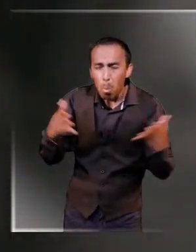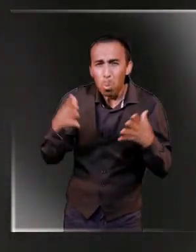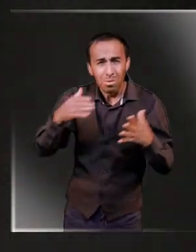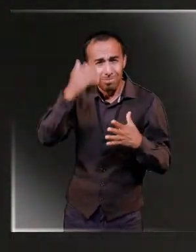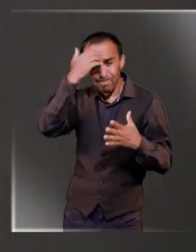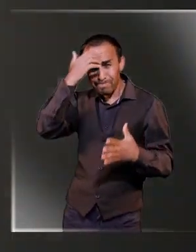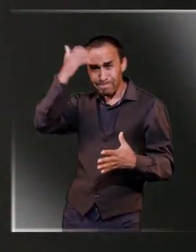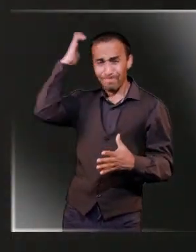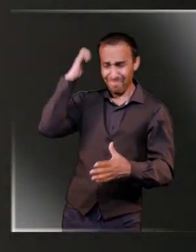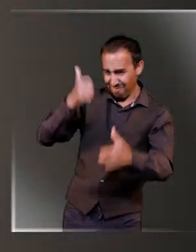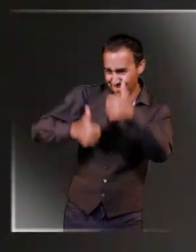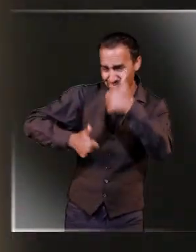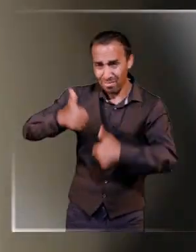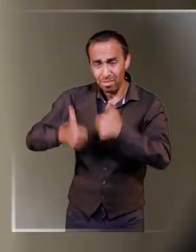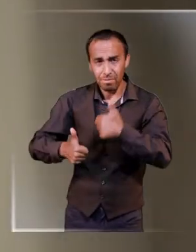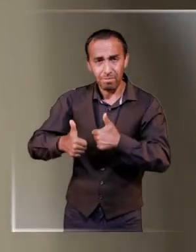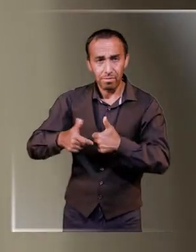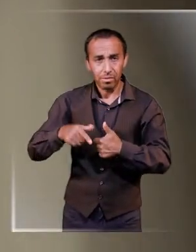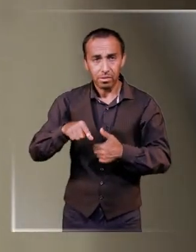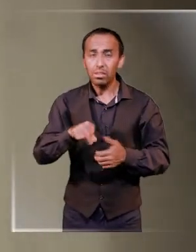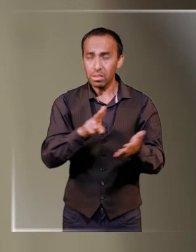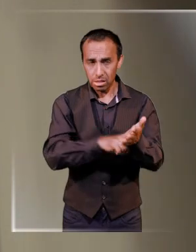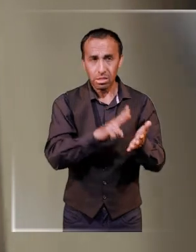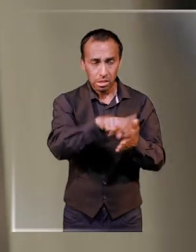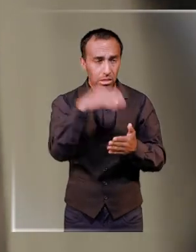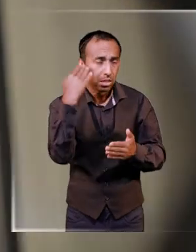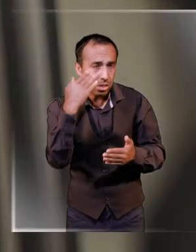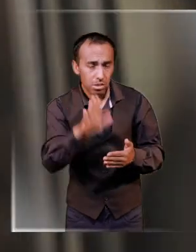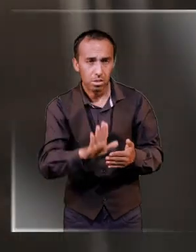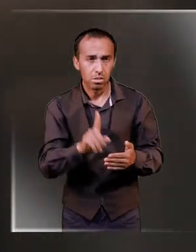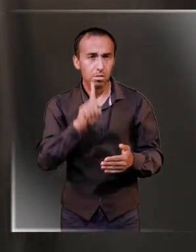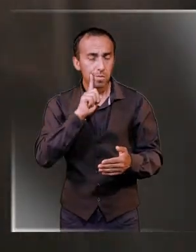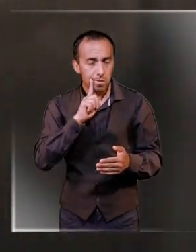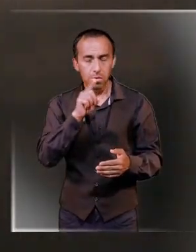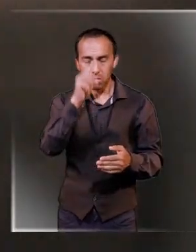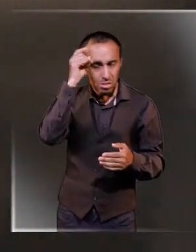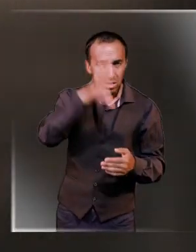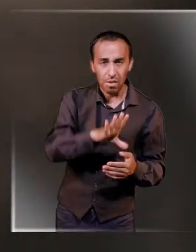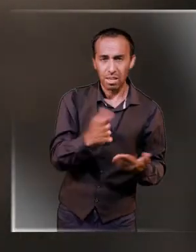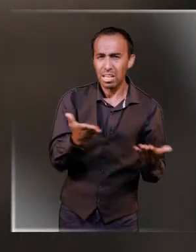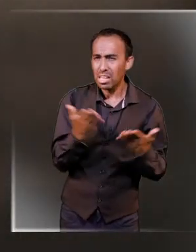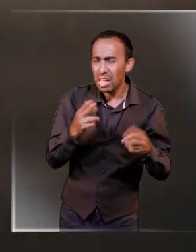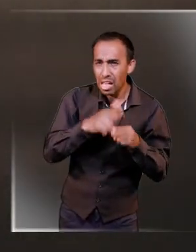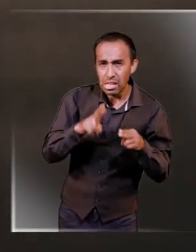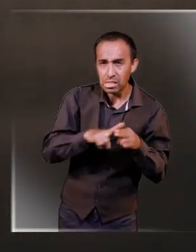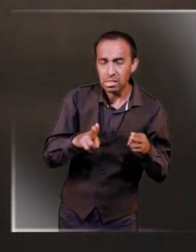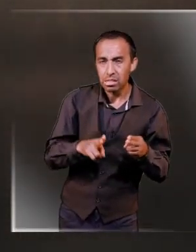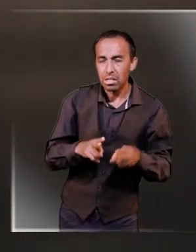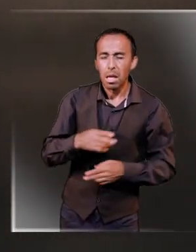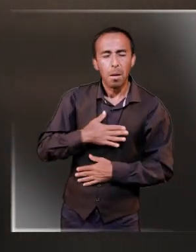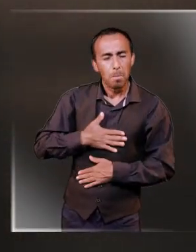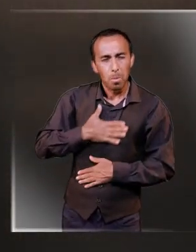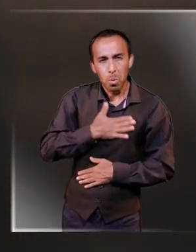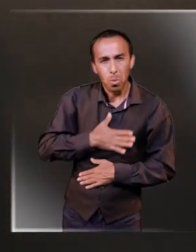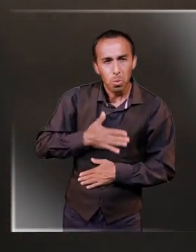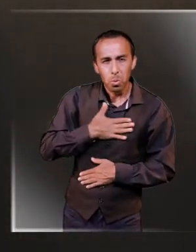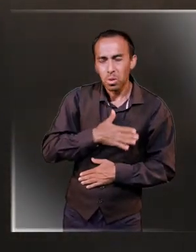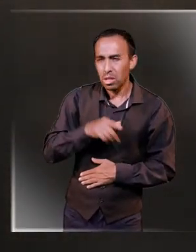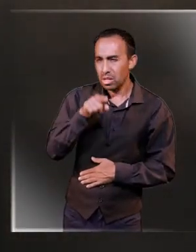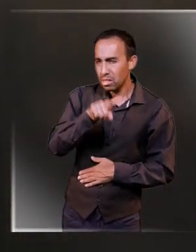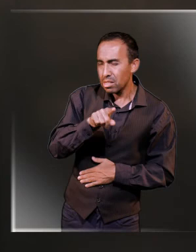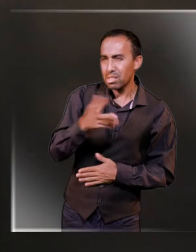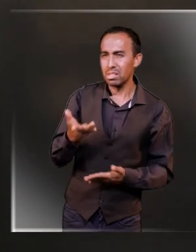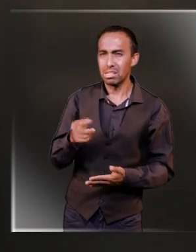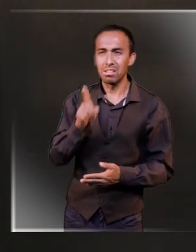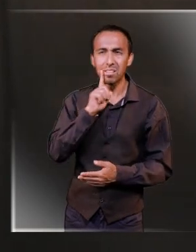profesional que de ver a los chiquillos y de hacerse tu trabajo con ellos pudiesen determinar exactamente qué es lo que pasaba. Qué maravilla hubiese sido que eso